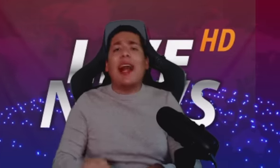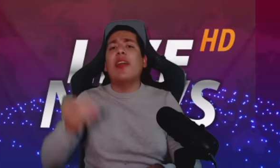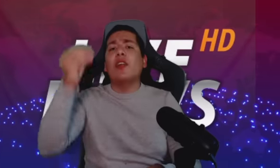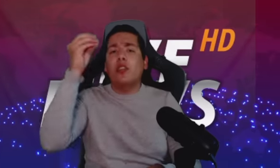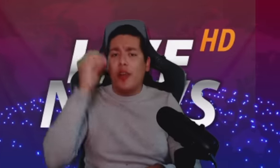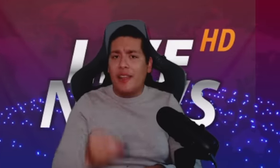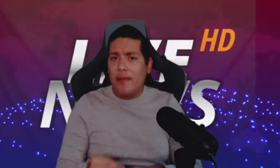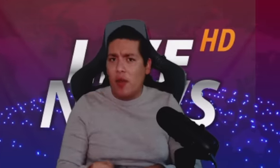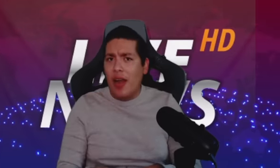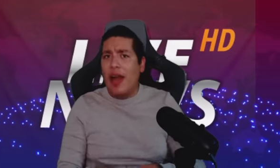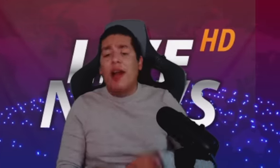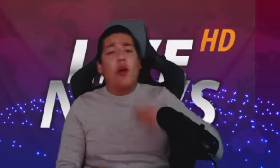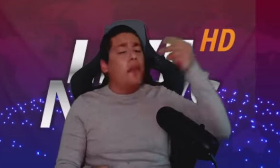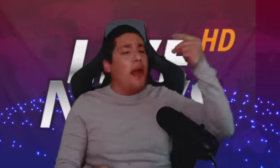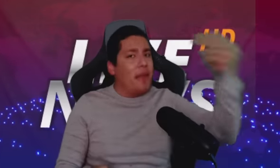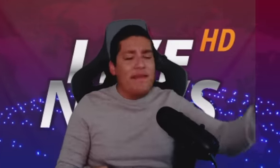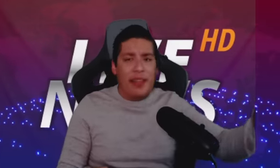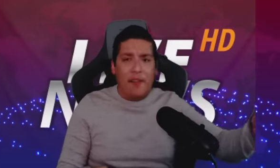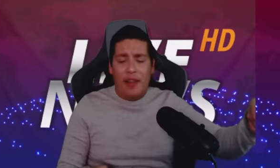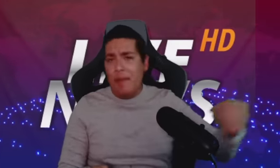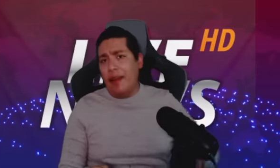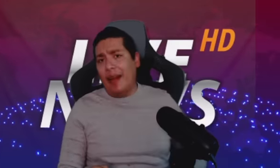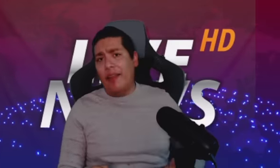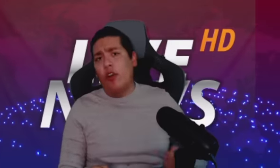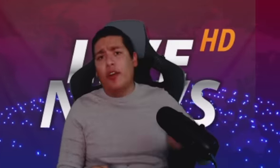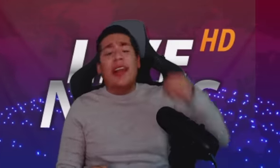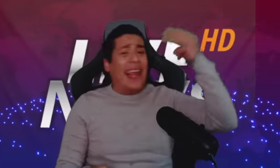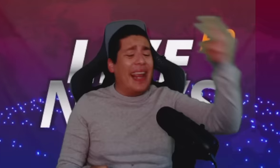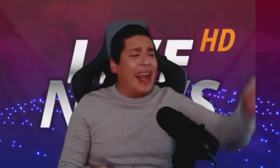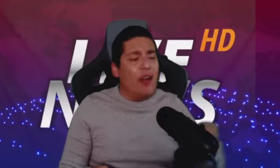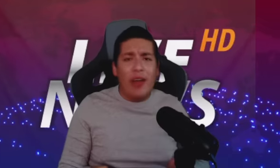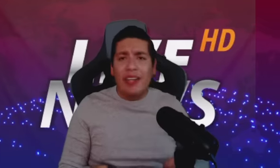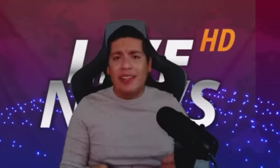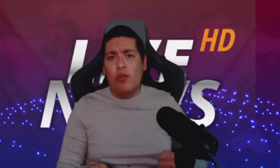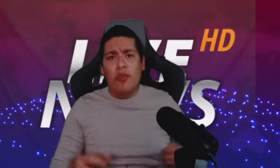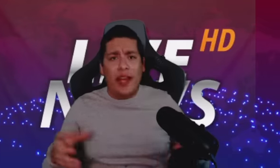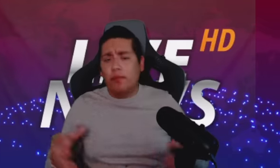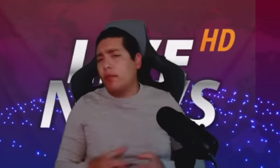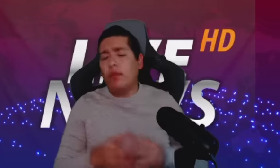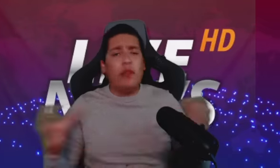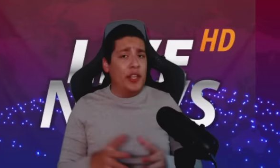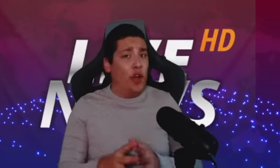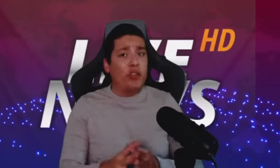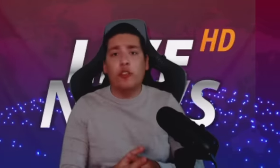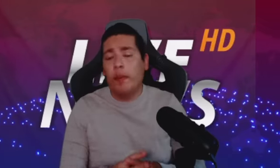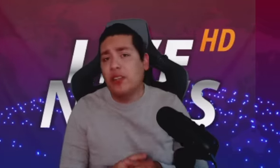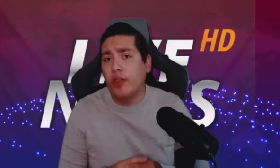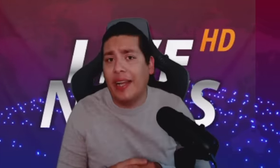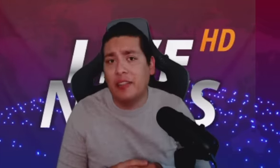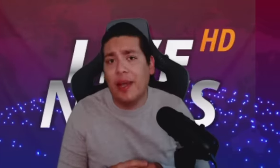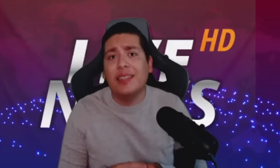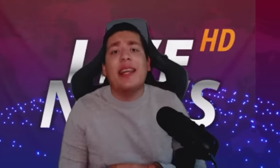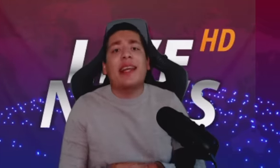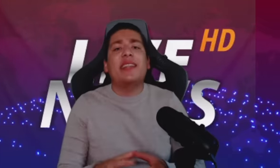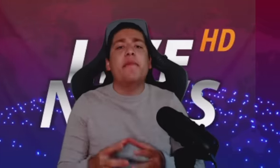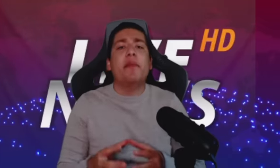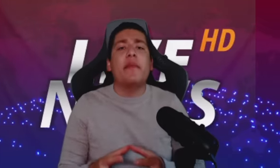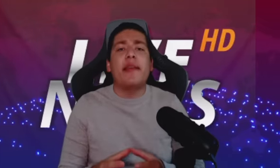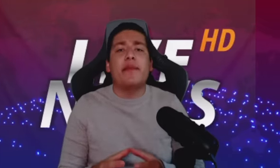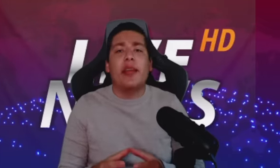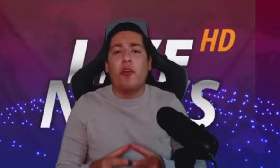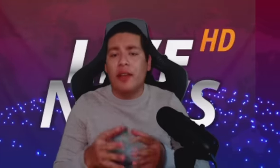carlos loret de mola obviamente felipe calderón pero garcía luna y otros personajes más que